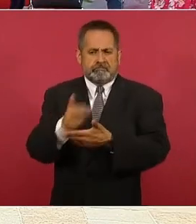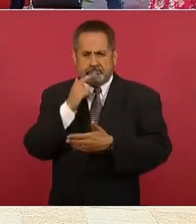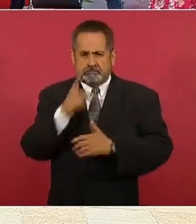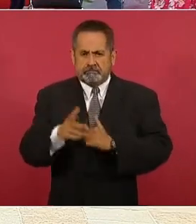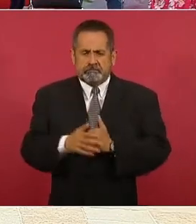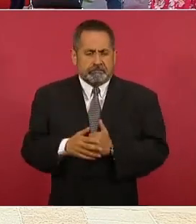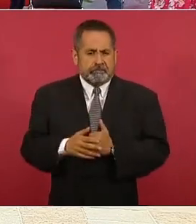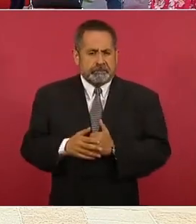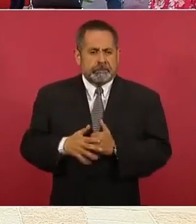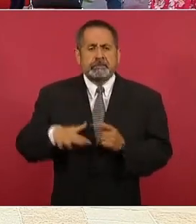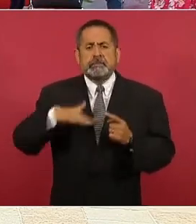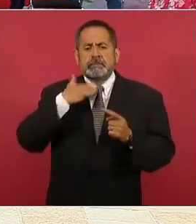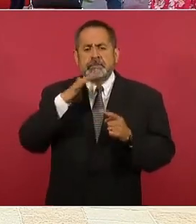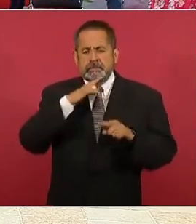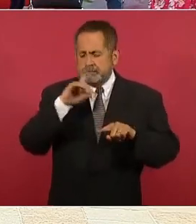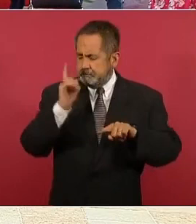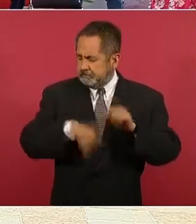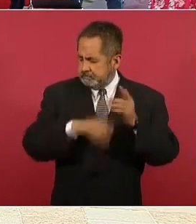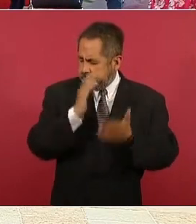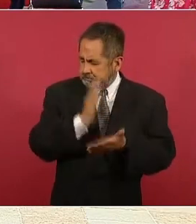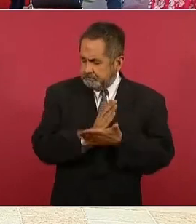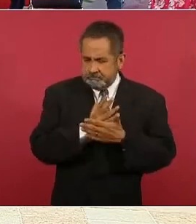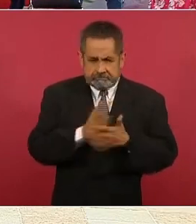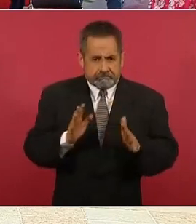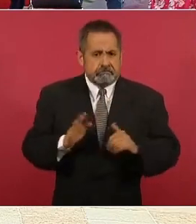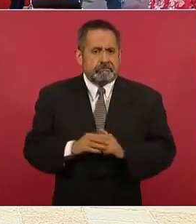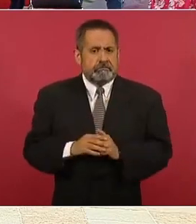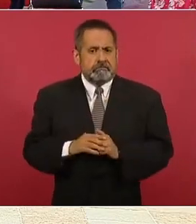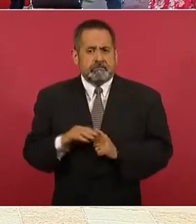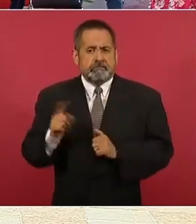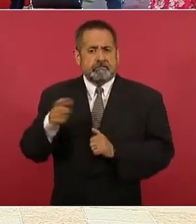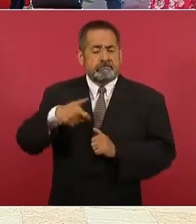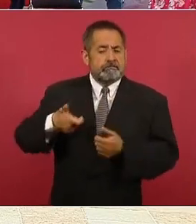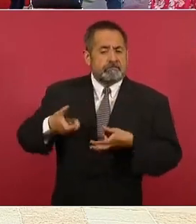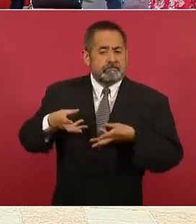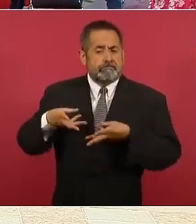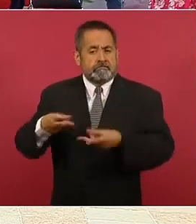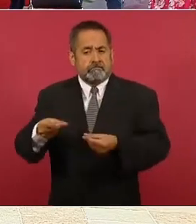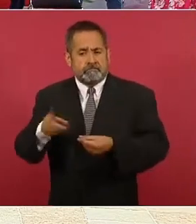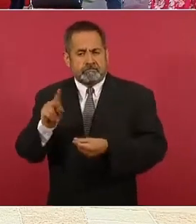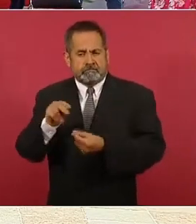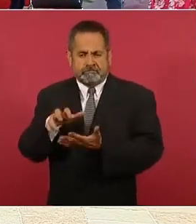combatiendo la corrupción con austeridad.